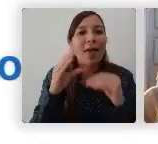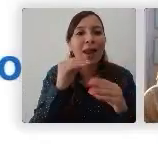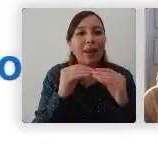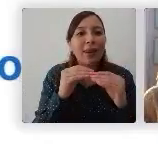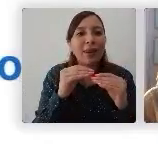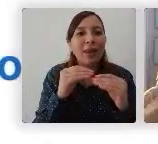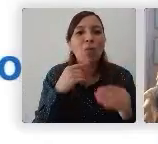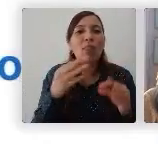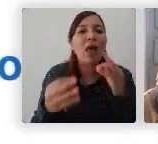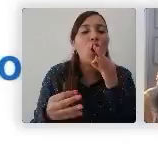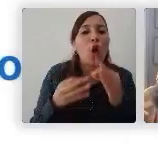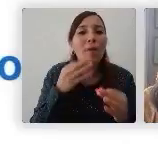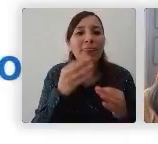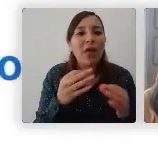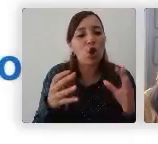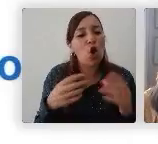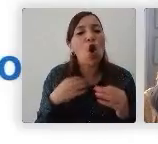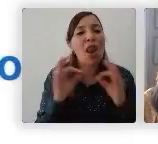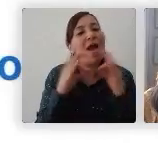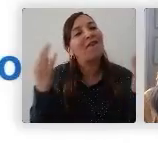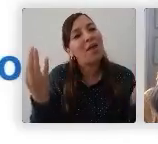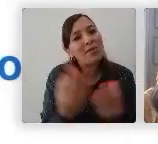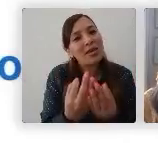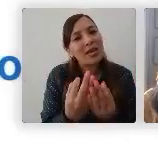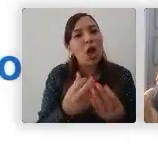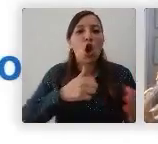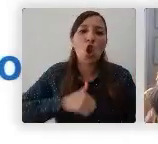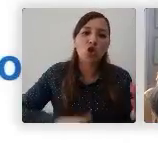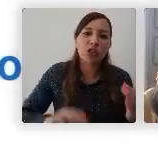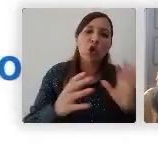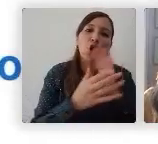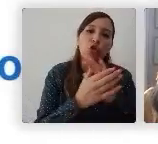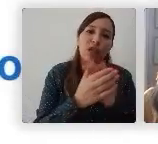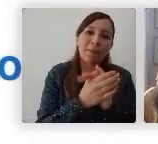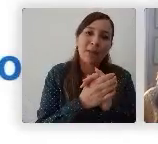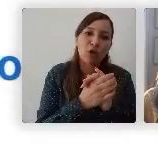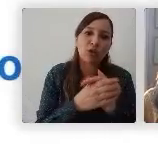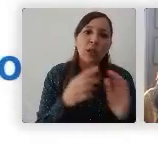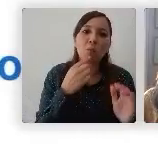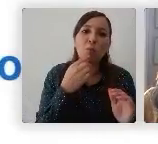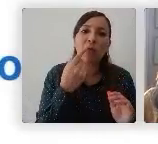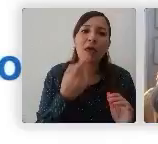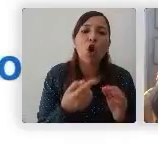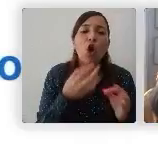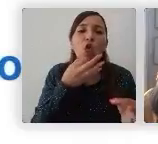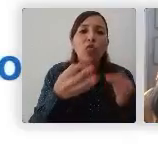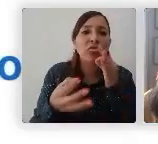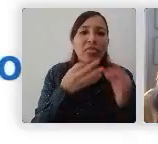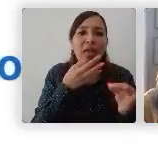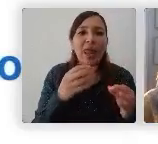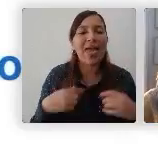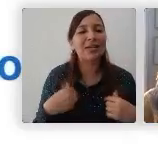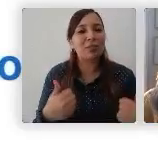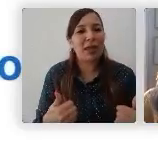con sus familiares con sus amigos con sus conocidos y que cuenten un poco la experiencia que han vivido incluso aquí las